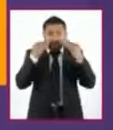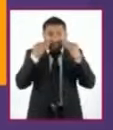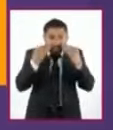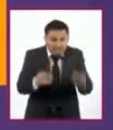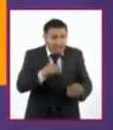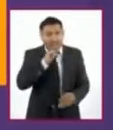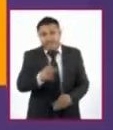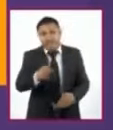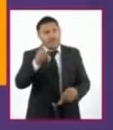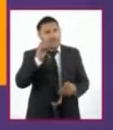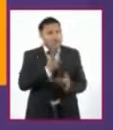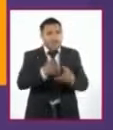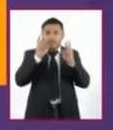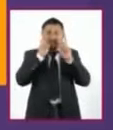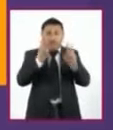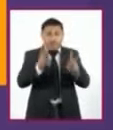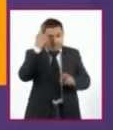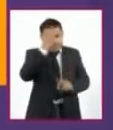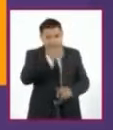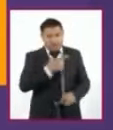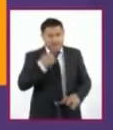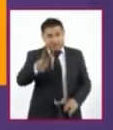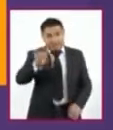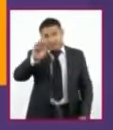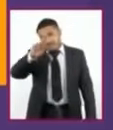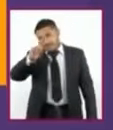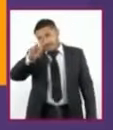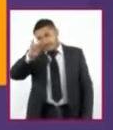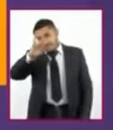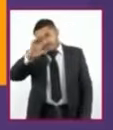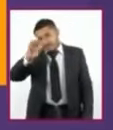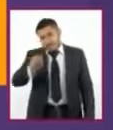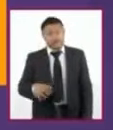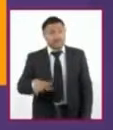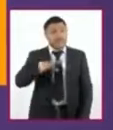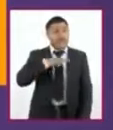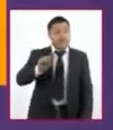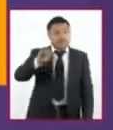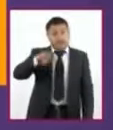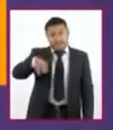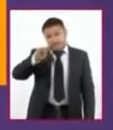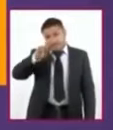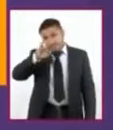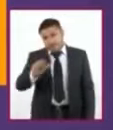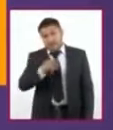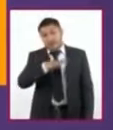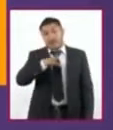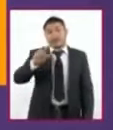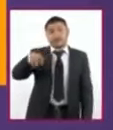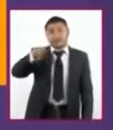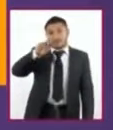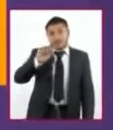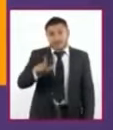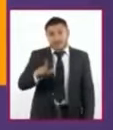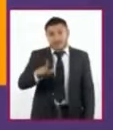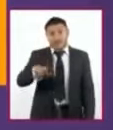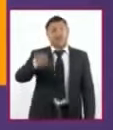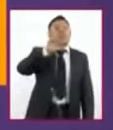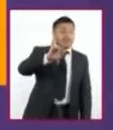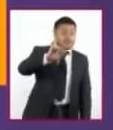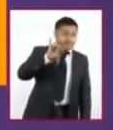de que observemos los vértices. ¿Presenta simetría central? Inciso I, sí son figuras